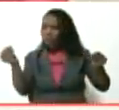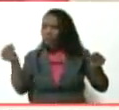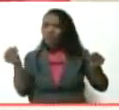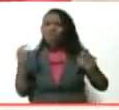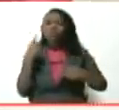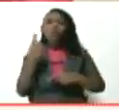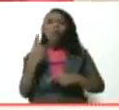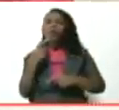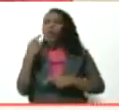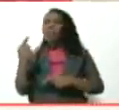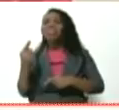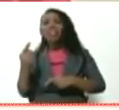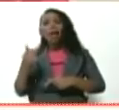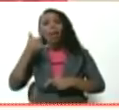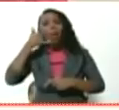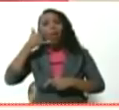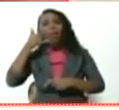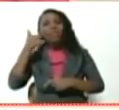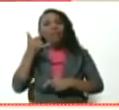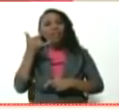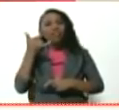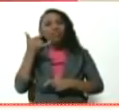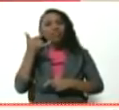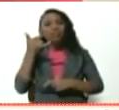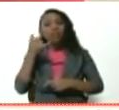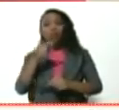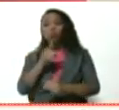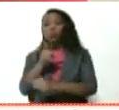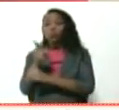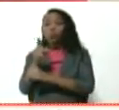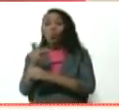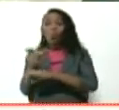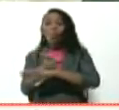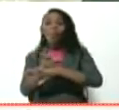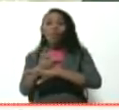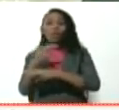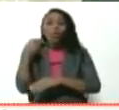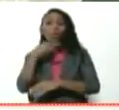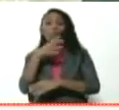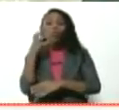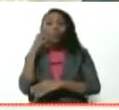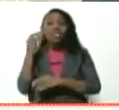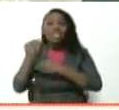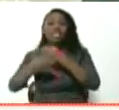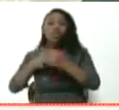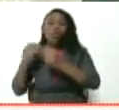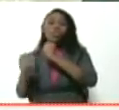teléfono. Se acusó al gobierno de Duque de haber hecho trampa